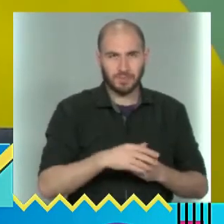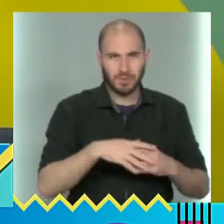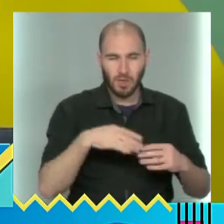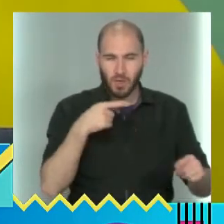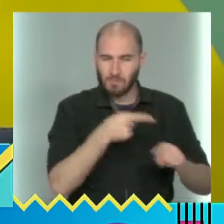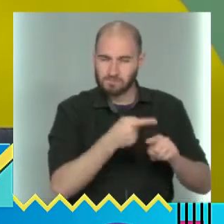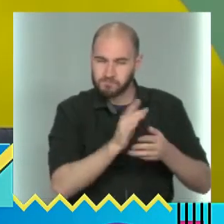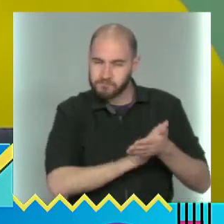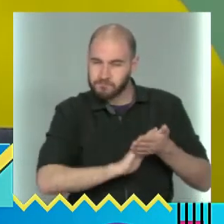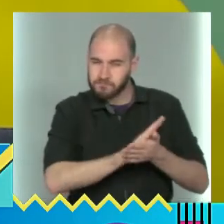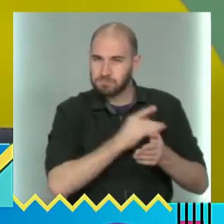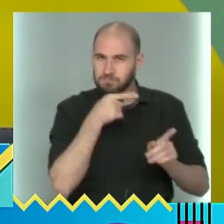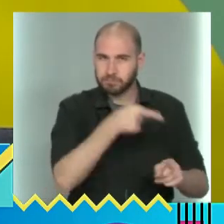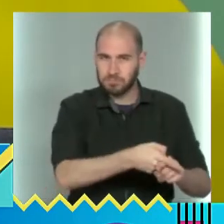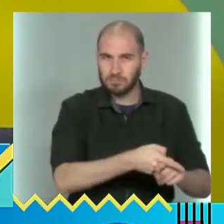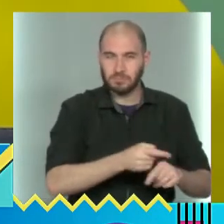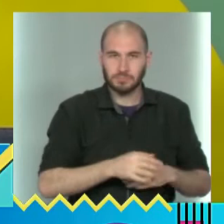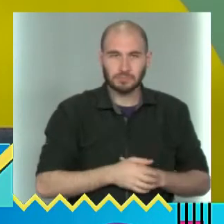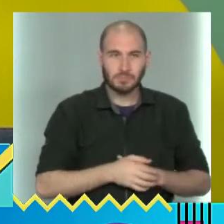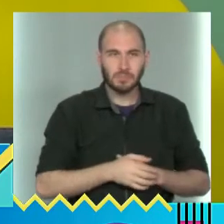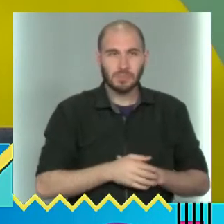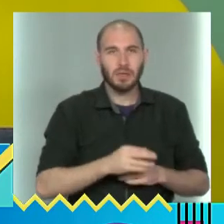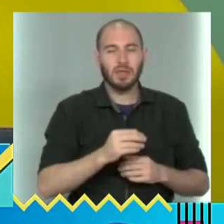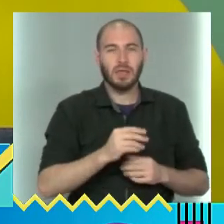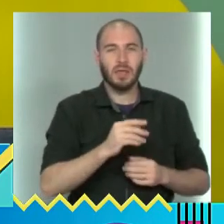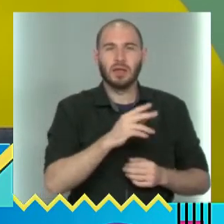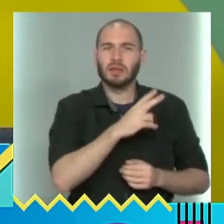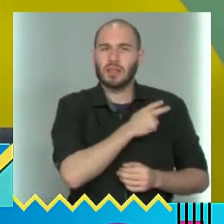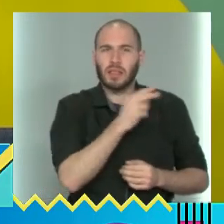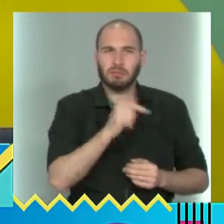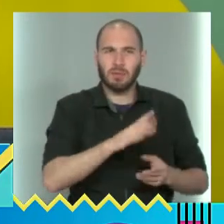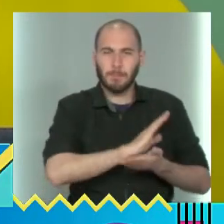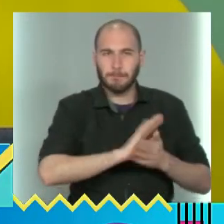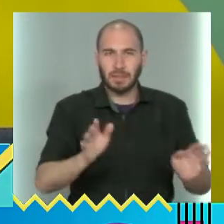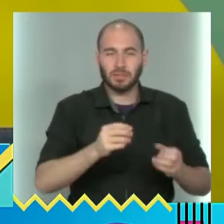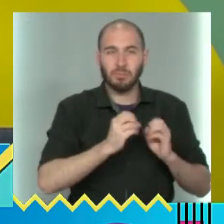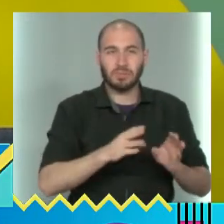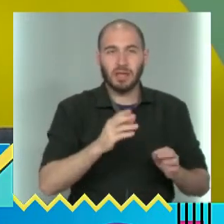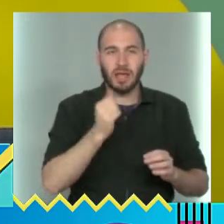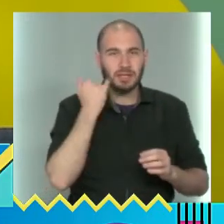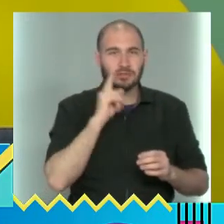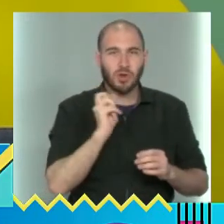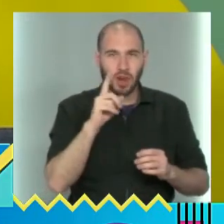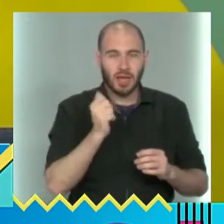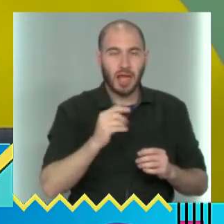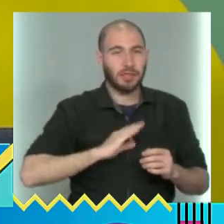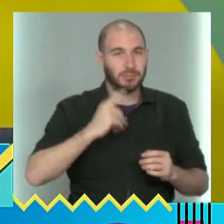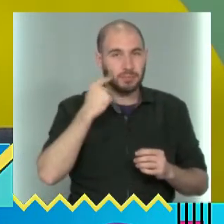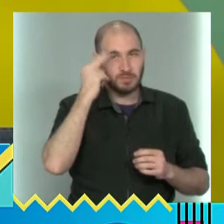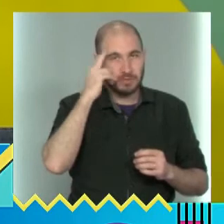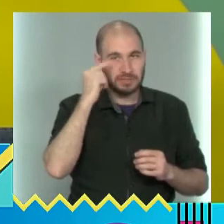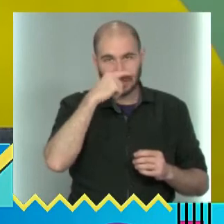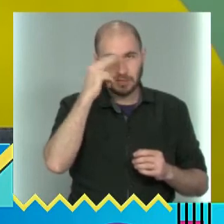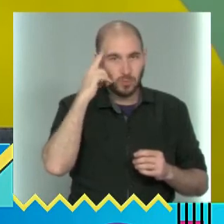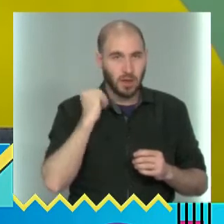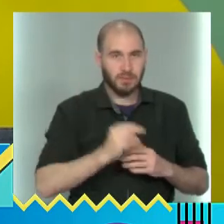y conspiraciones. Terminar con el régimen que instauró el Ayatollah Khomeini allá por